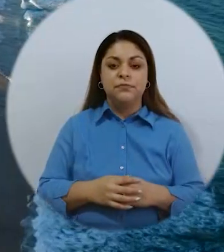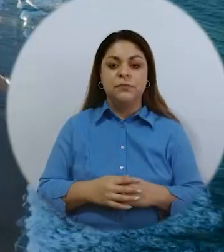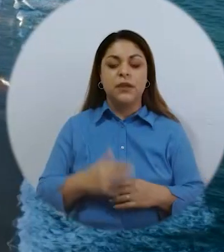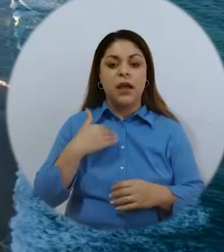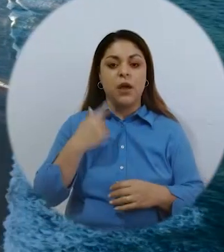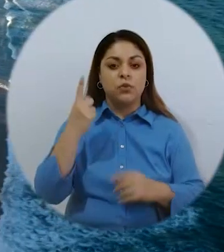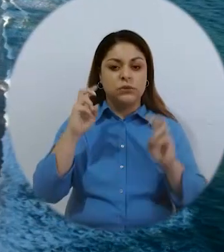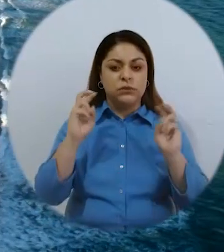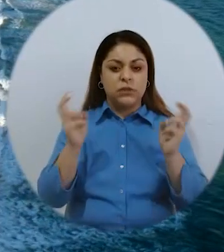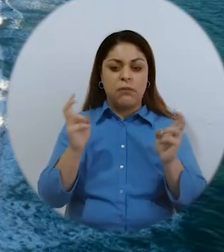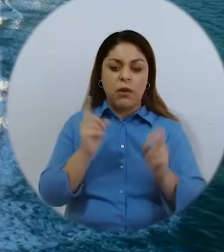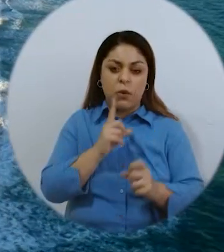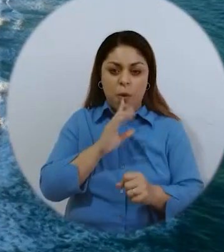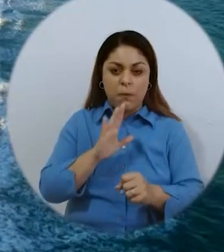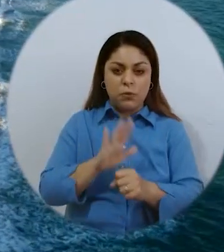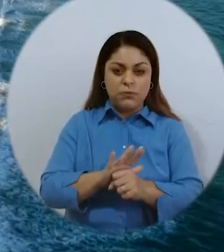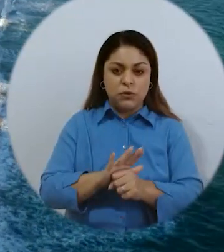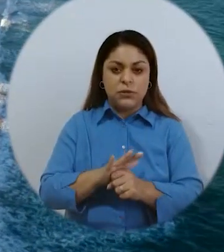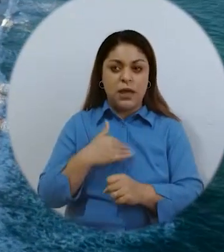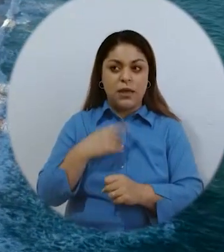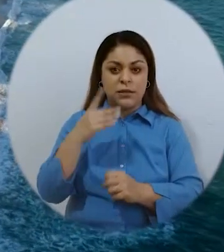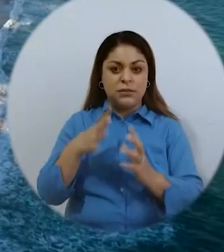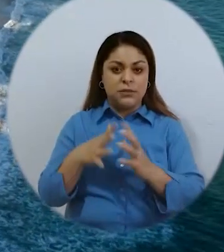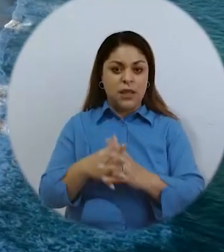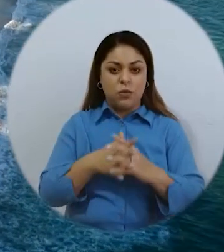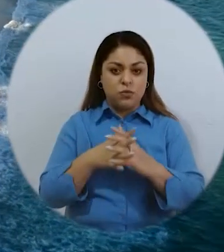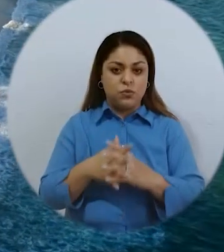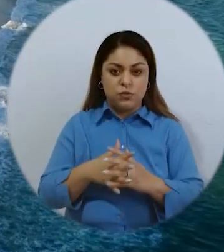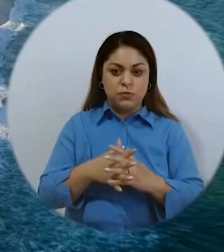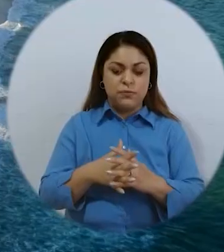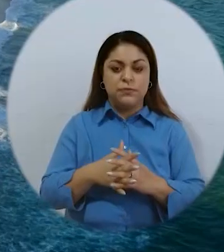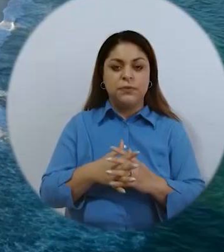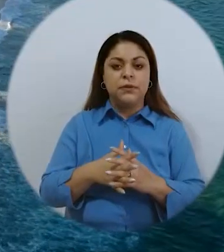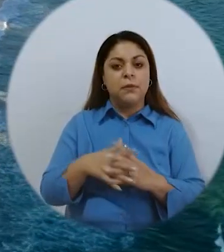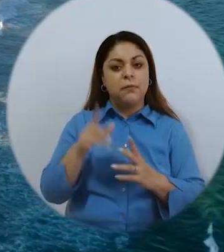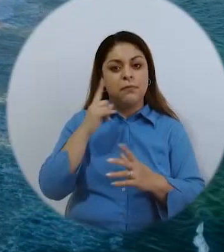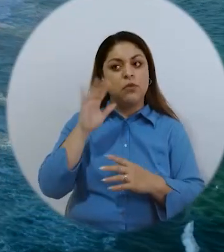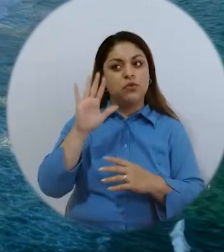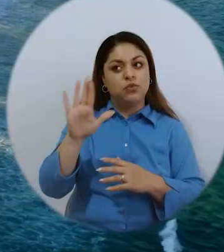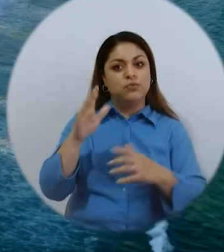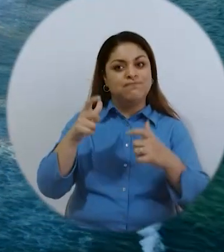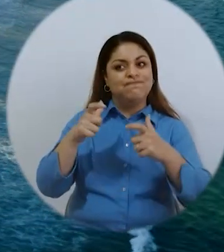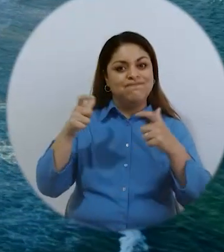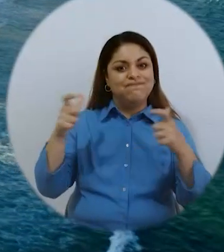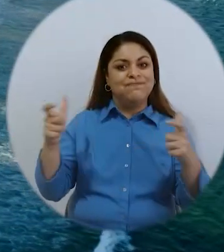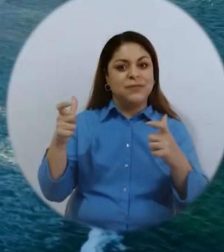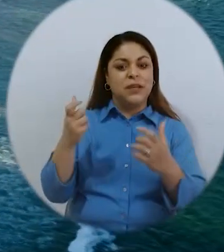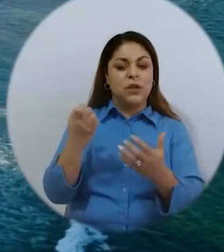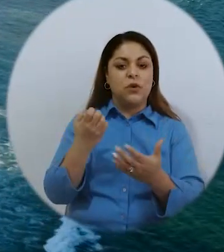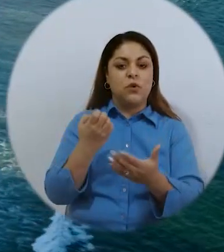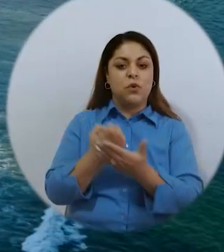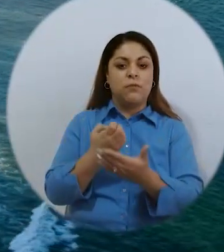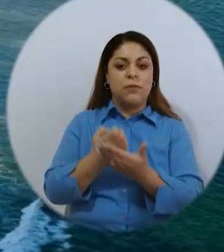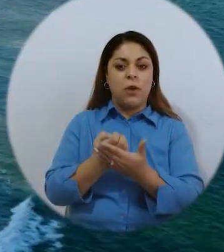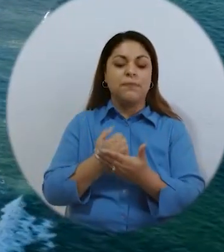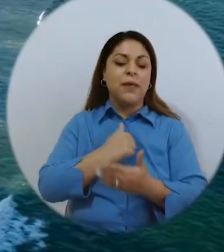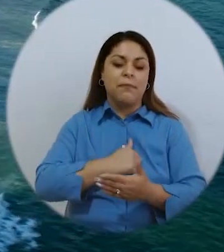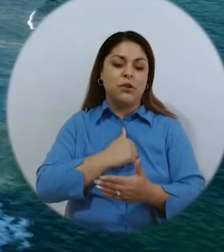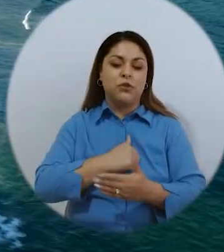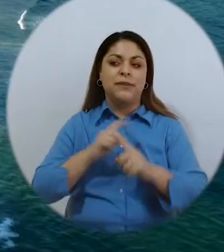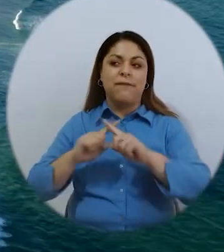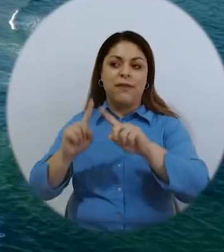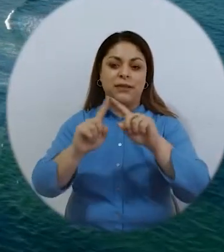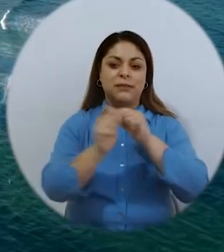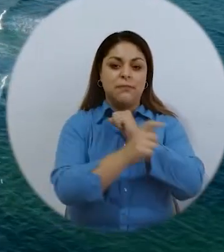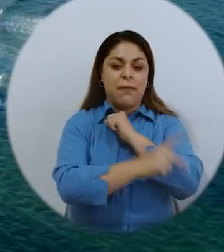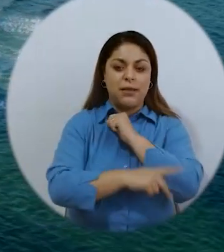Hay un tema de los compromisos que tienen los estados y está en función del tamaño de sus economías. Hubo